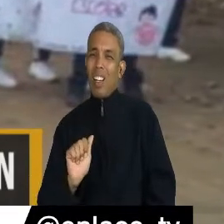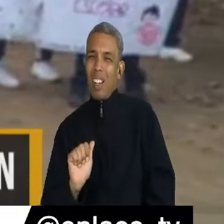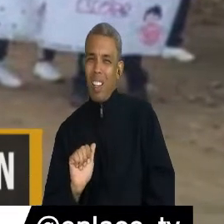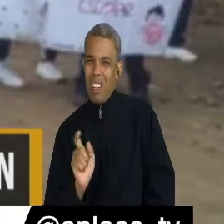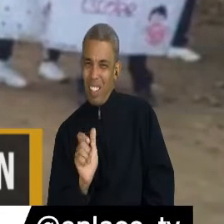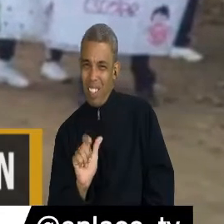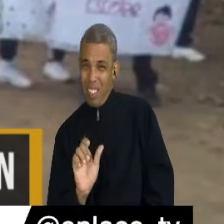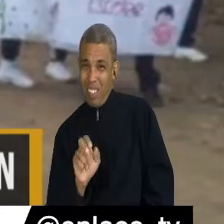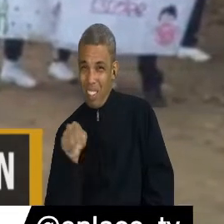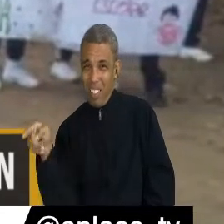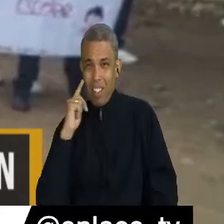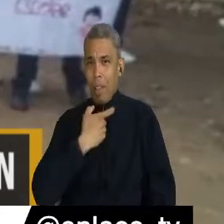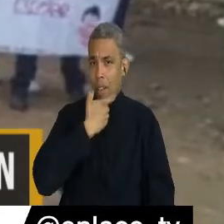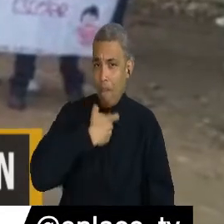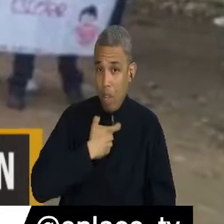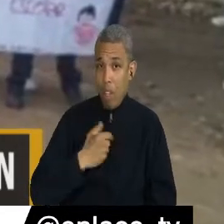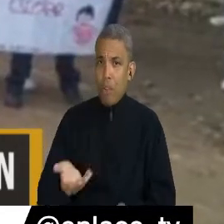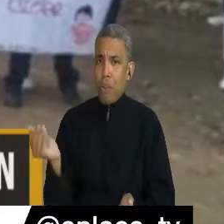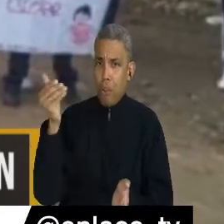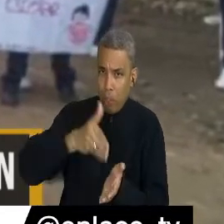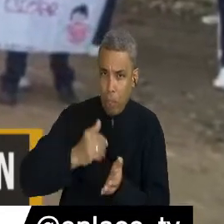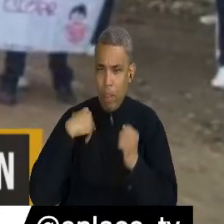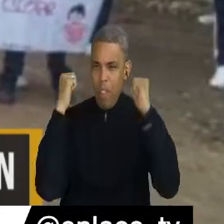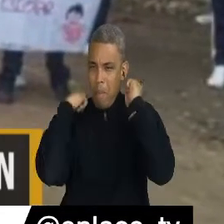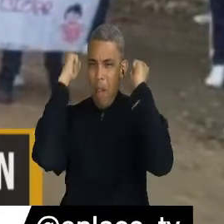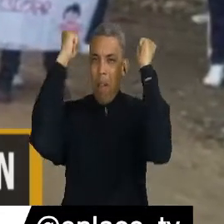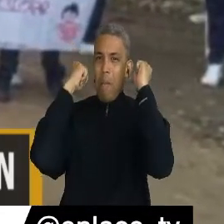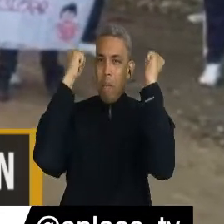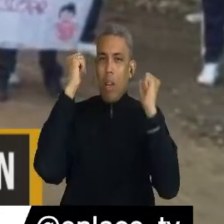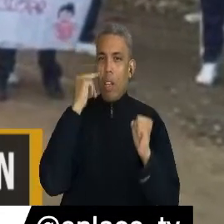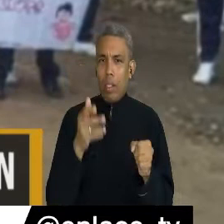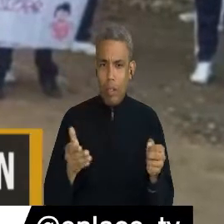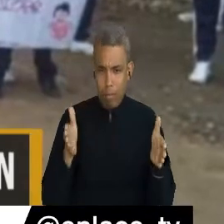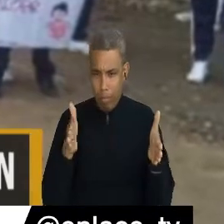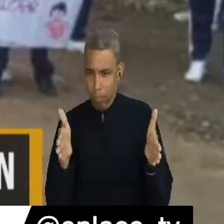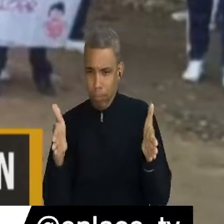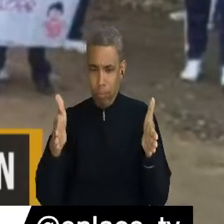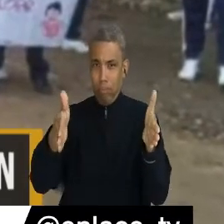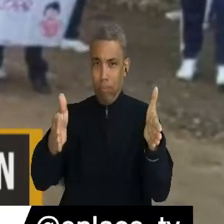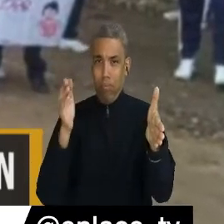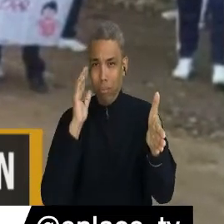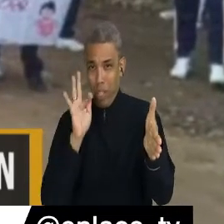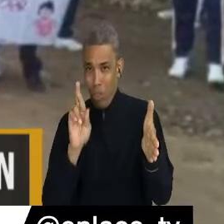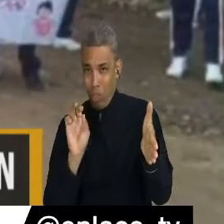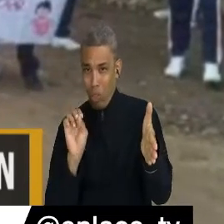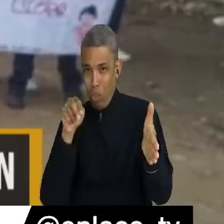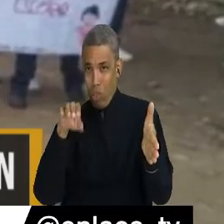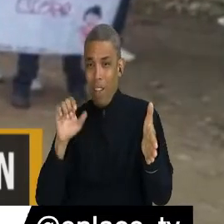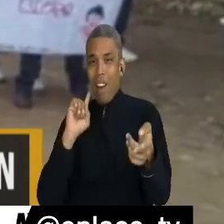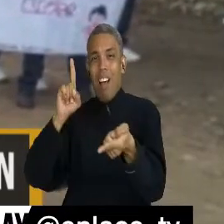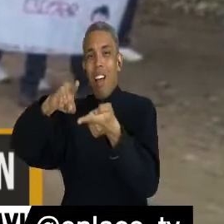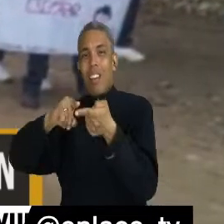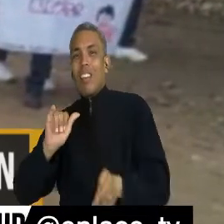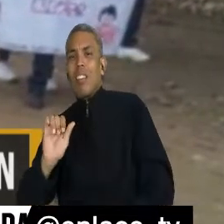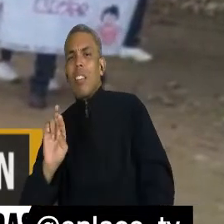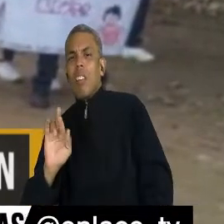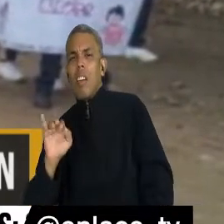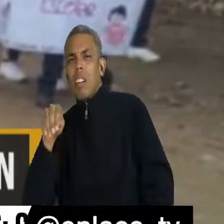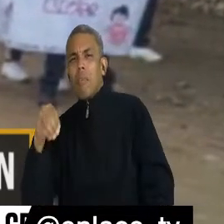las vías de hecho. Esta vez lo hicieron por la vía que de la troncal del Magdalena Medio conduce al corregimiento Yarima para protestar por